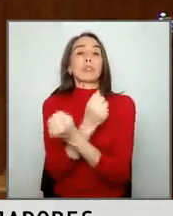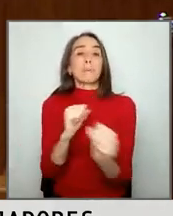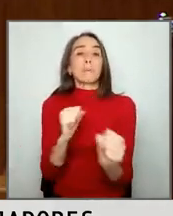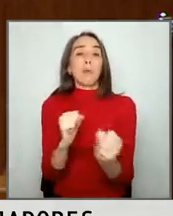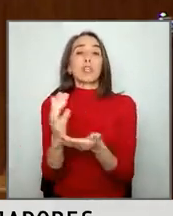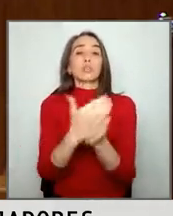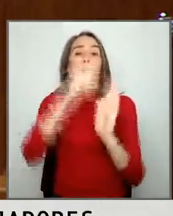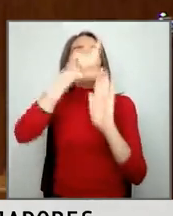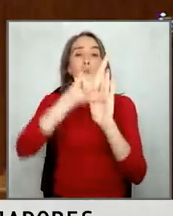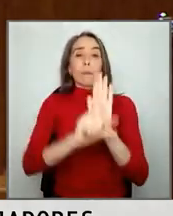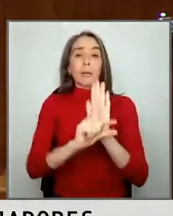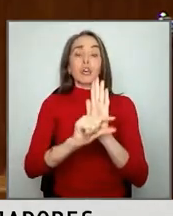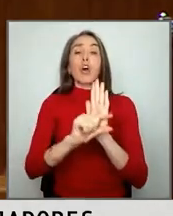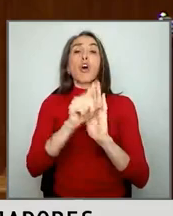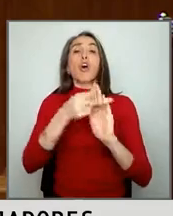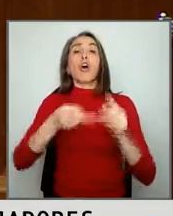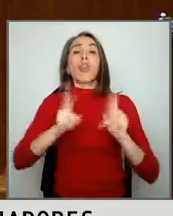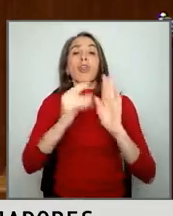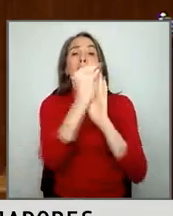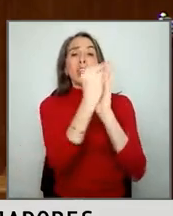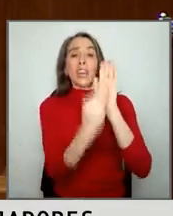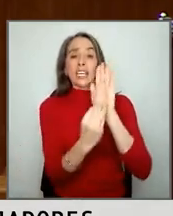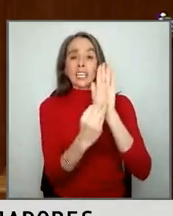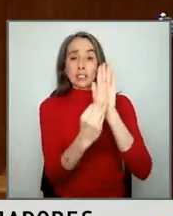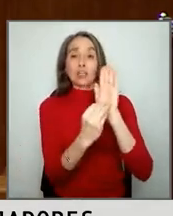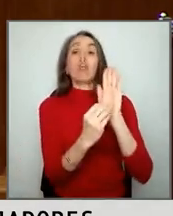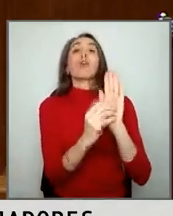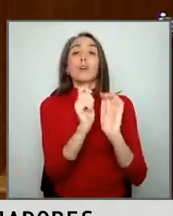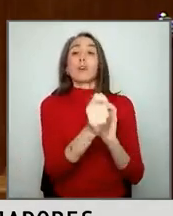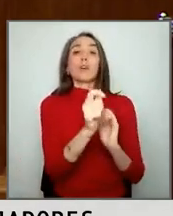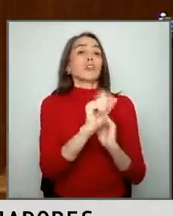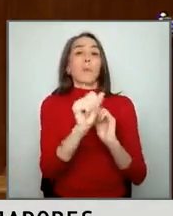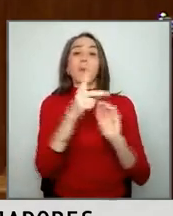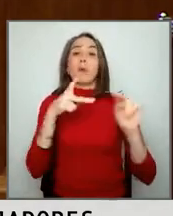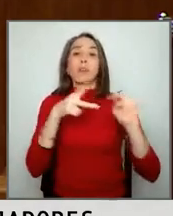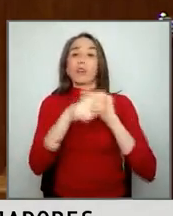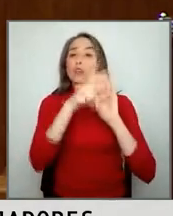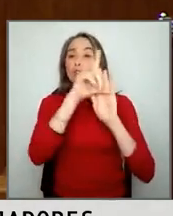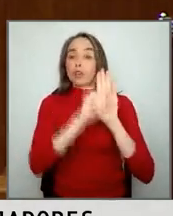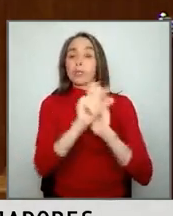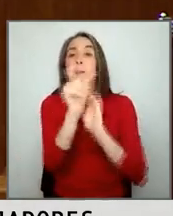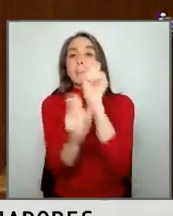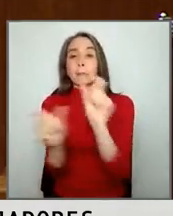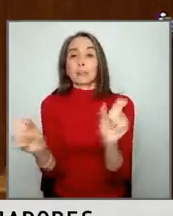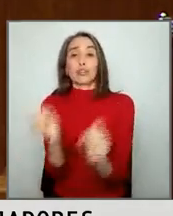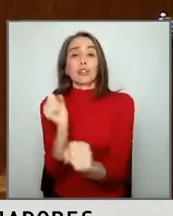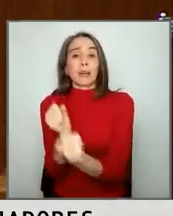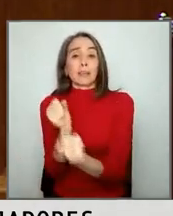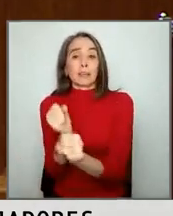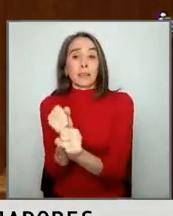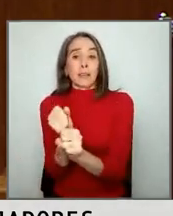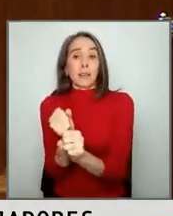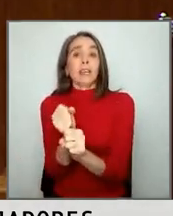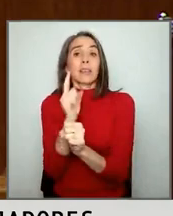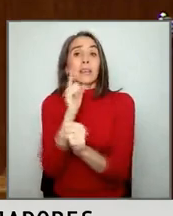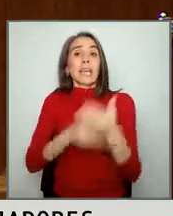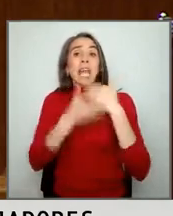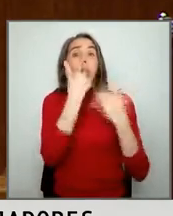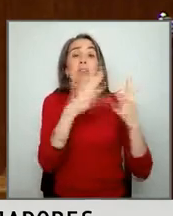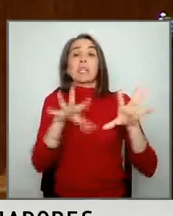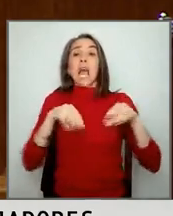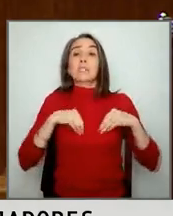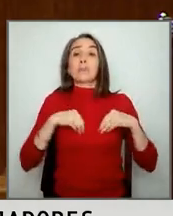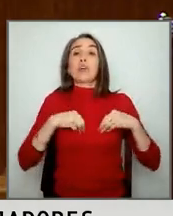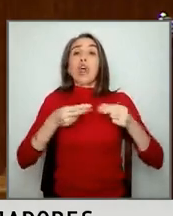sus derechos estatutarios o provisionales y que ningún trabajador perderá sus derechos adquiridos siendo ponible